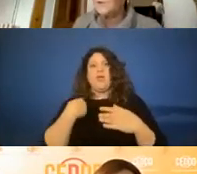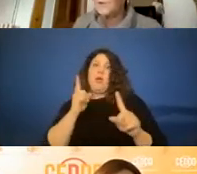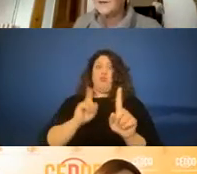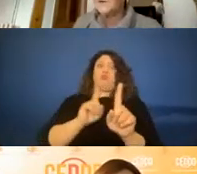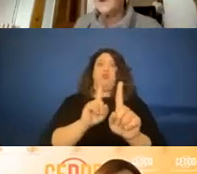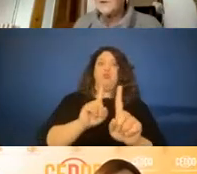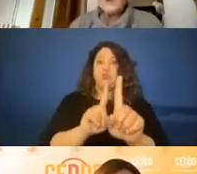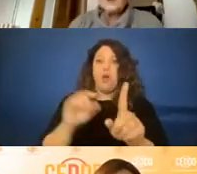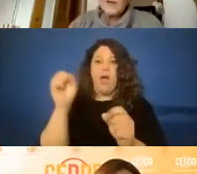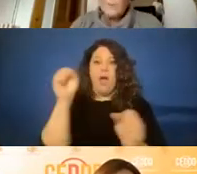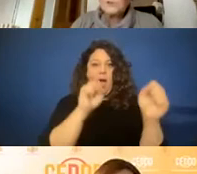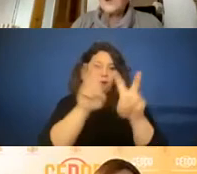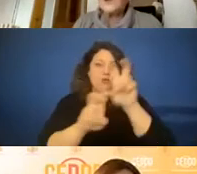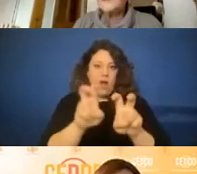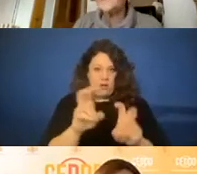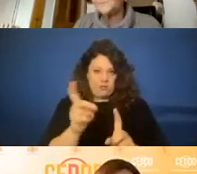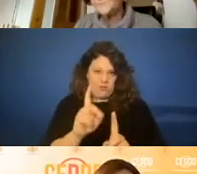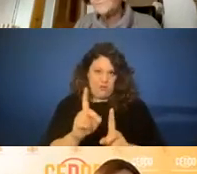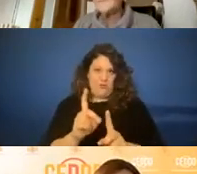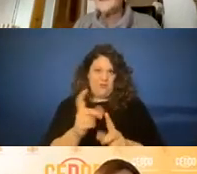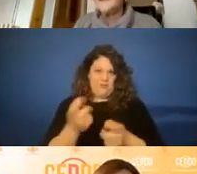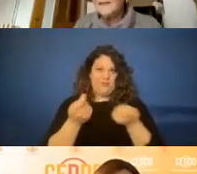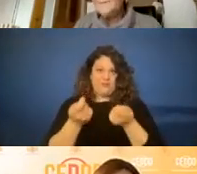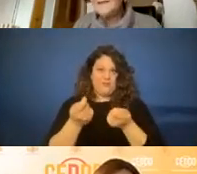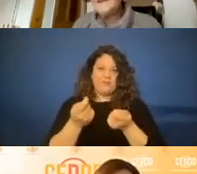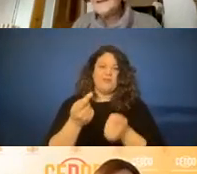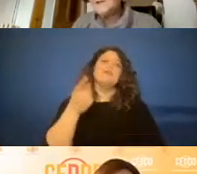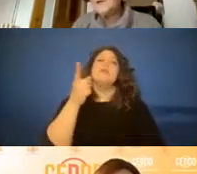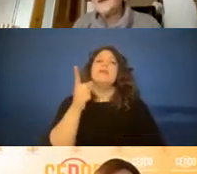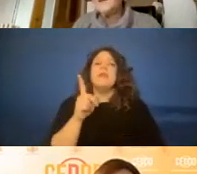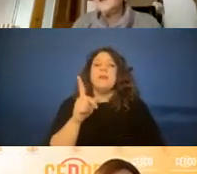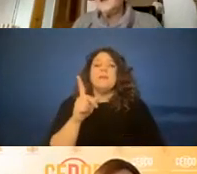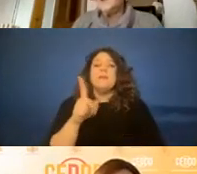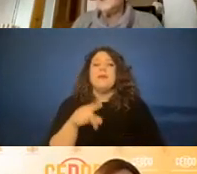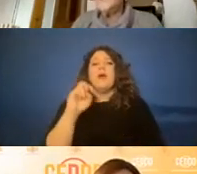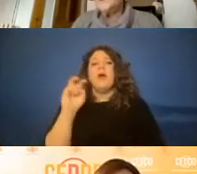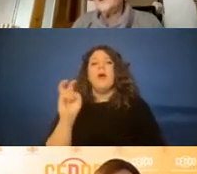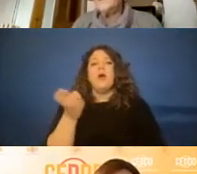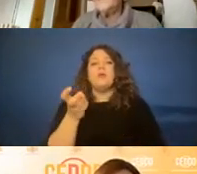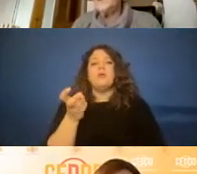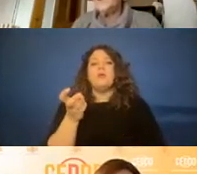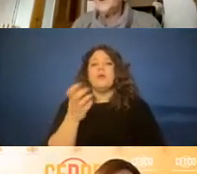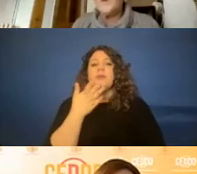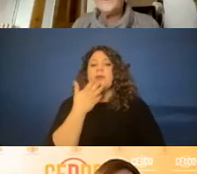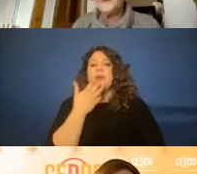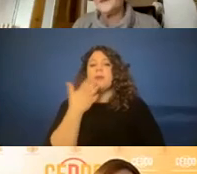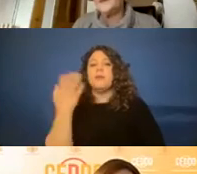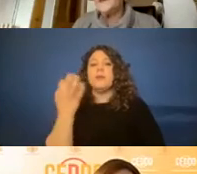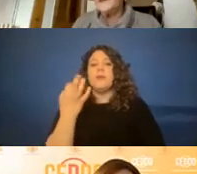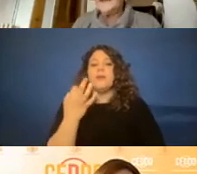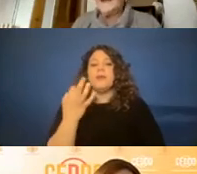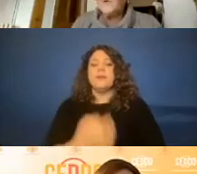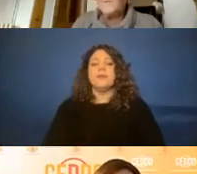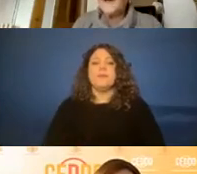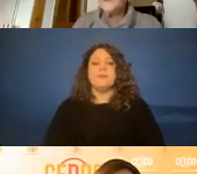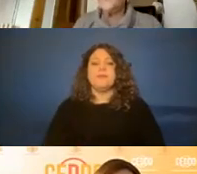a buscarlo. Y otras pulsiones también relacionadas con, por ejemplo, con